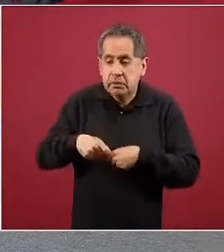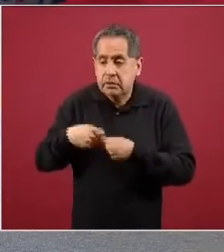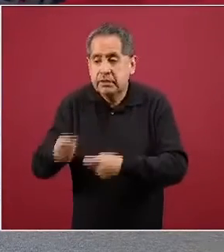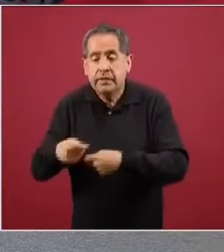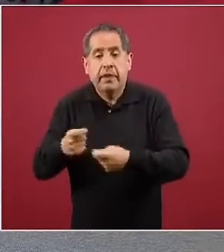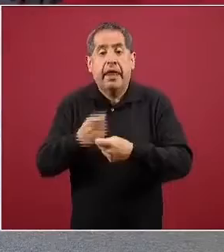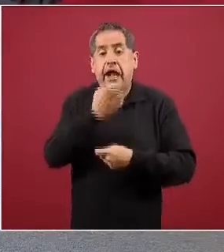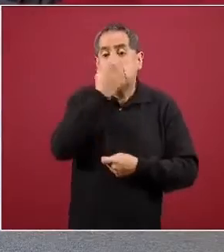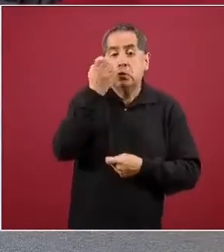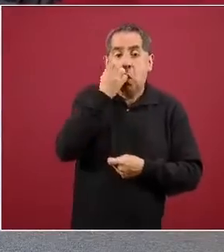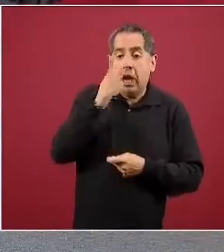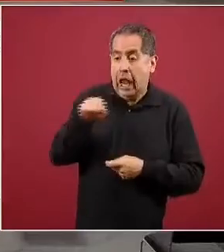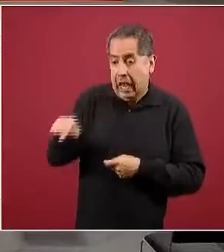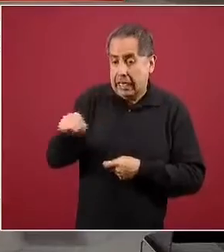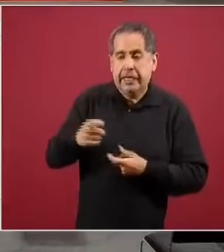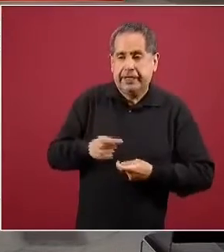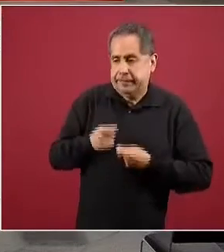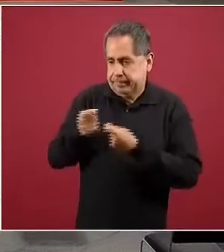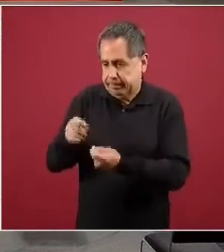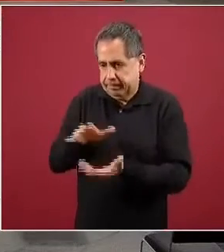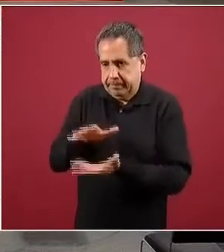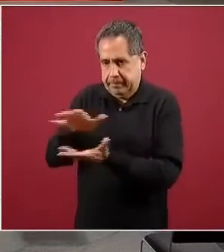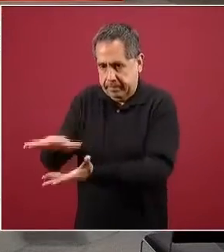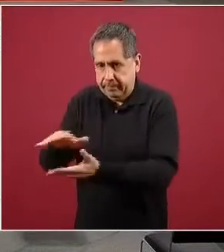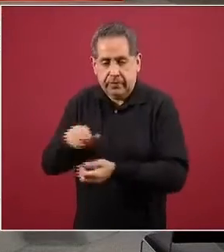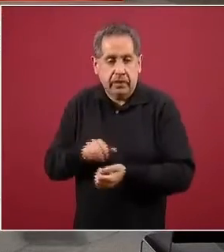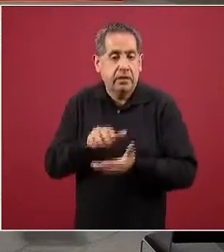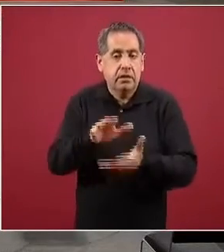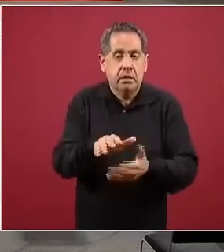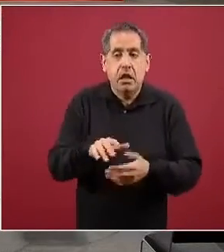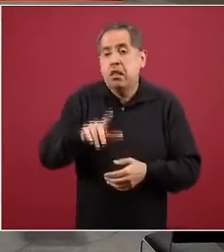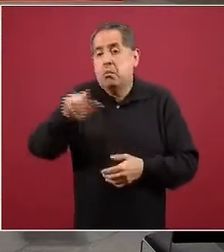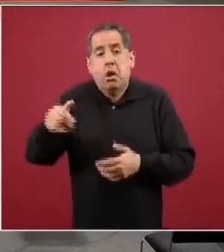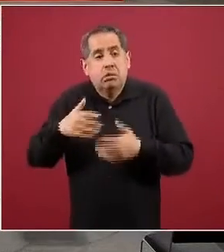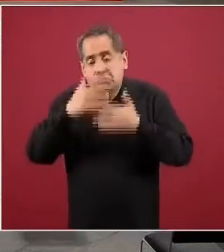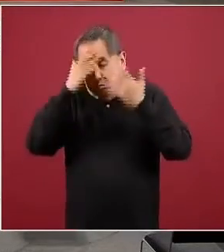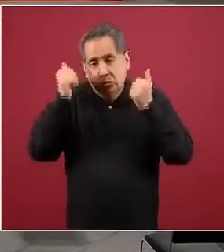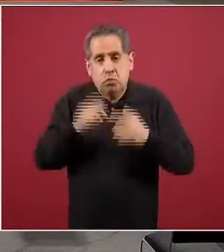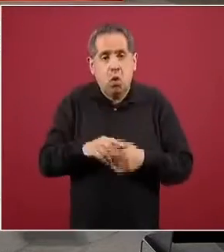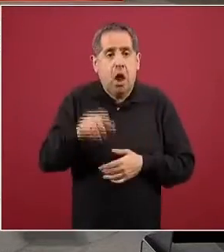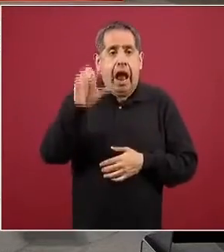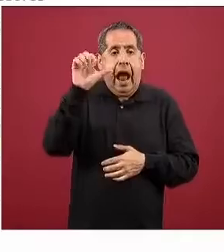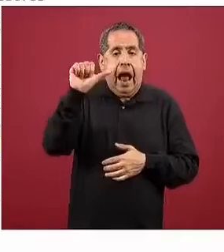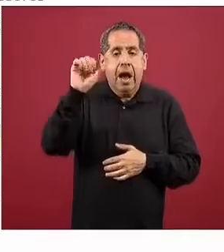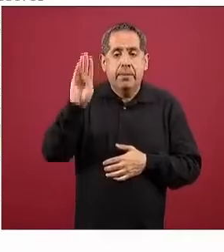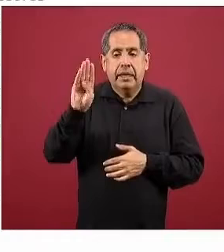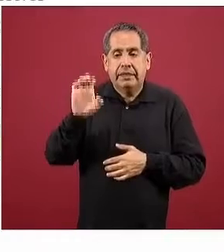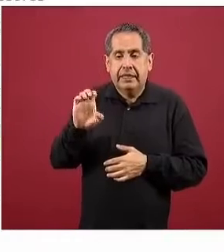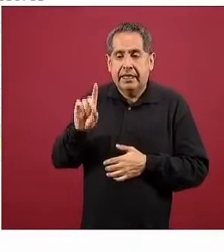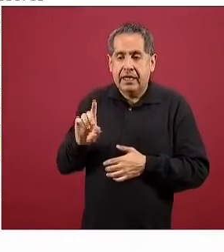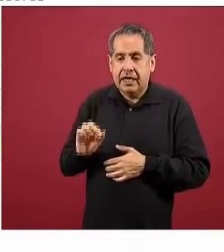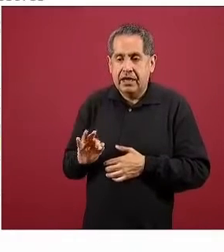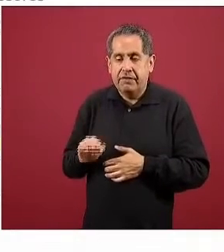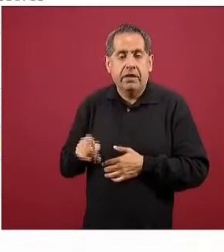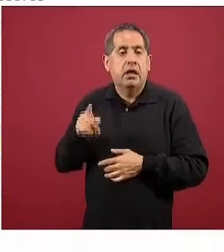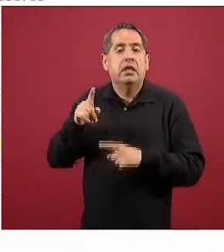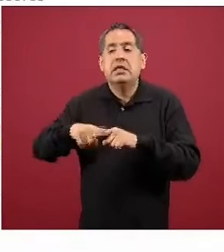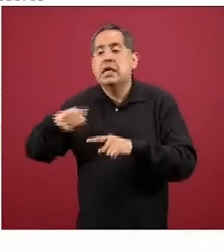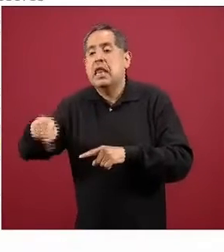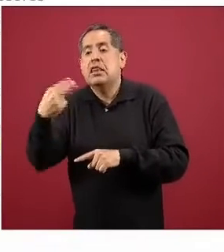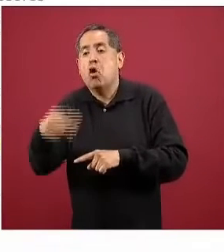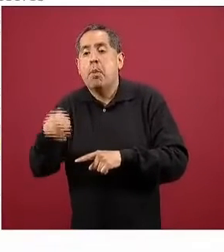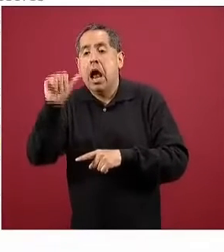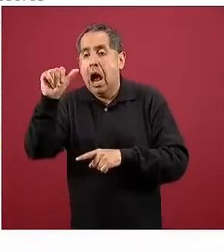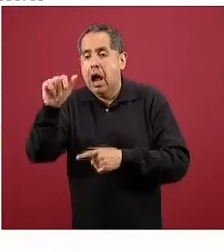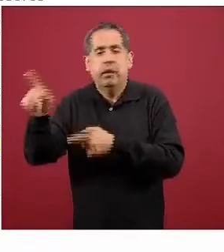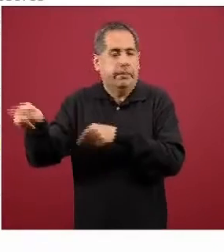en las escuelas y ahí verán si por orden alfabético pasan a recogerlos o bien, si fuera el caso,